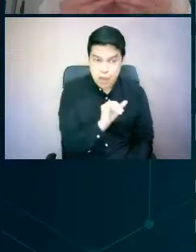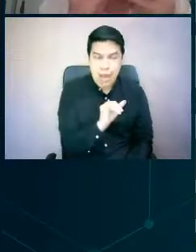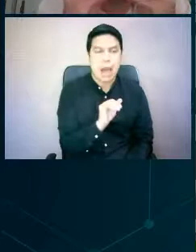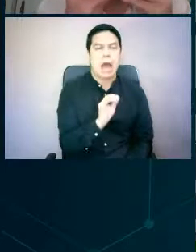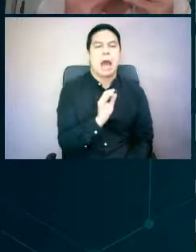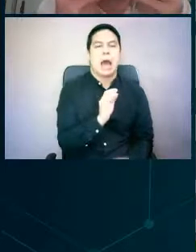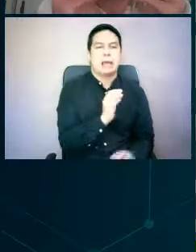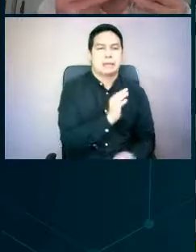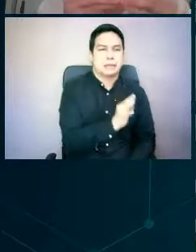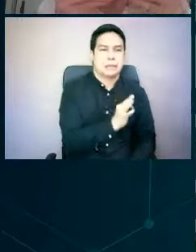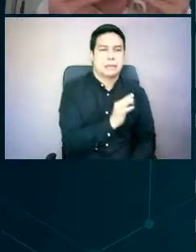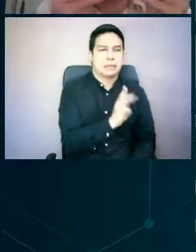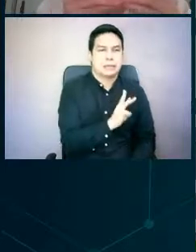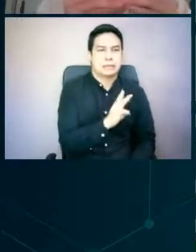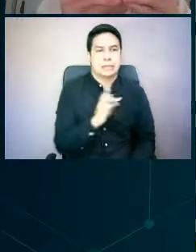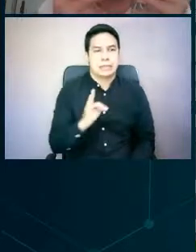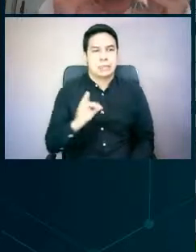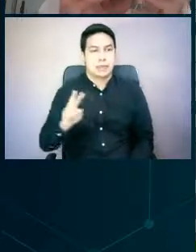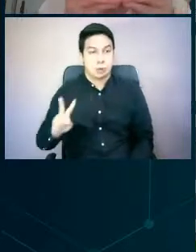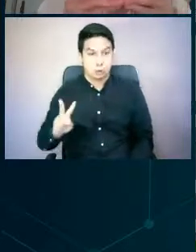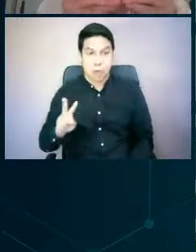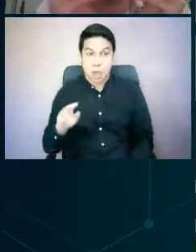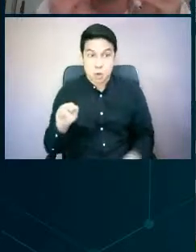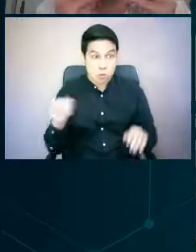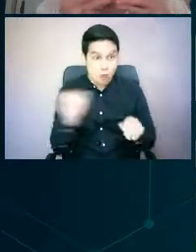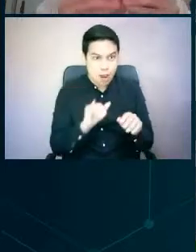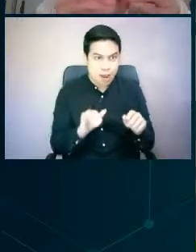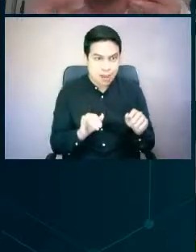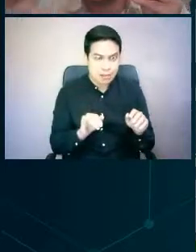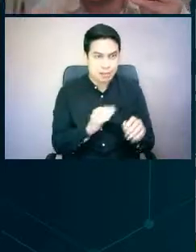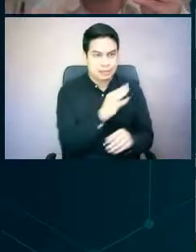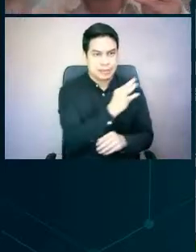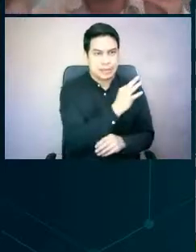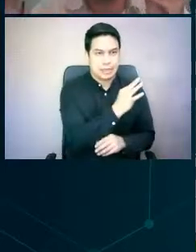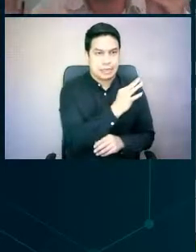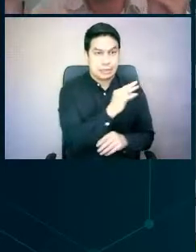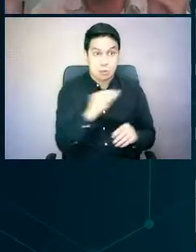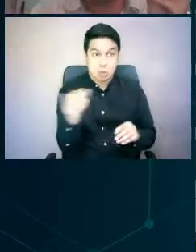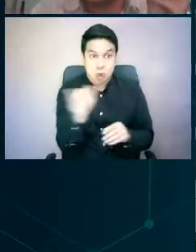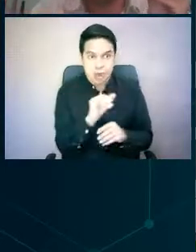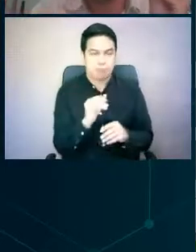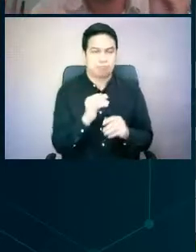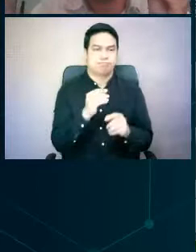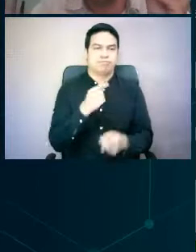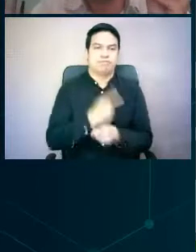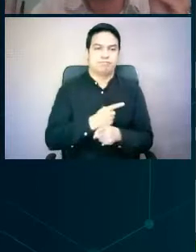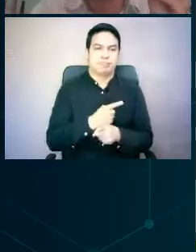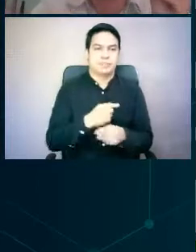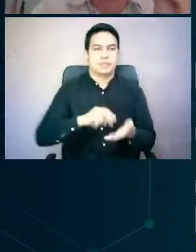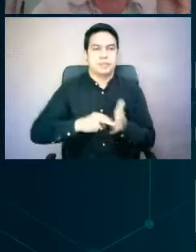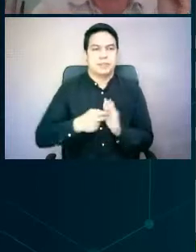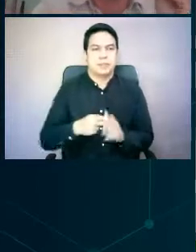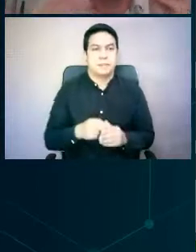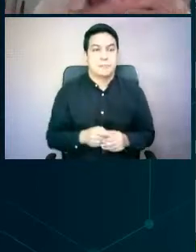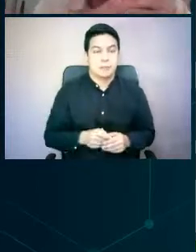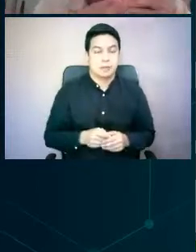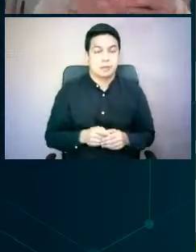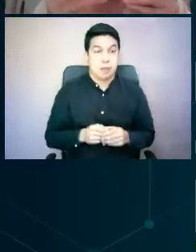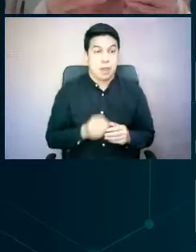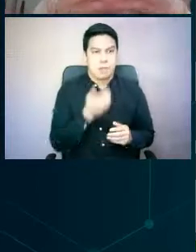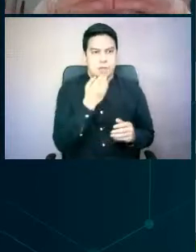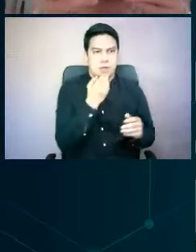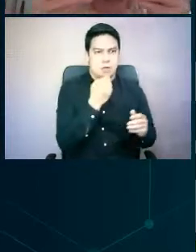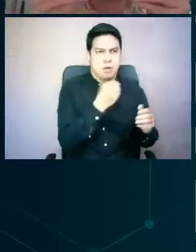Cuando yo, digamos, tengo que el tiempo de latencia de los paquetes que van es igual al tiempo de latencia de los paquetes que